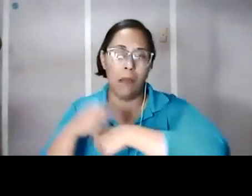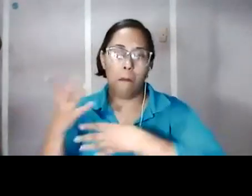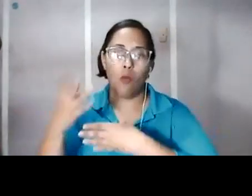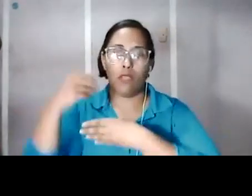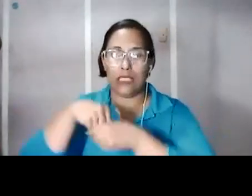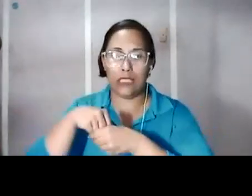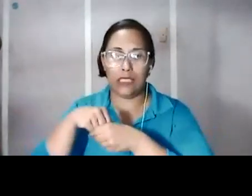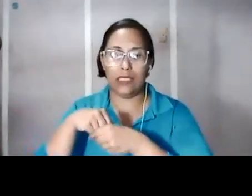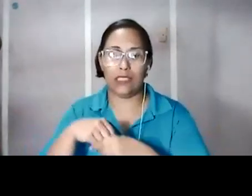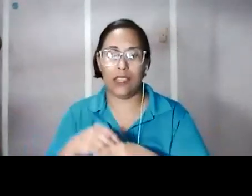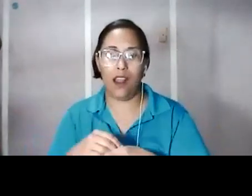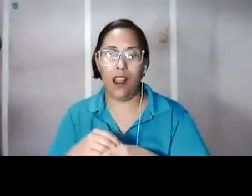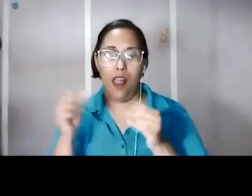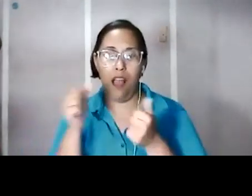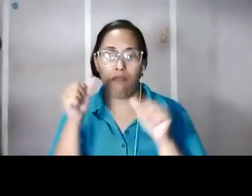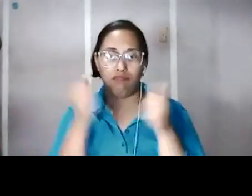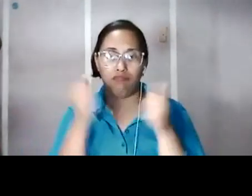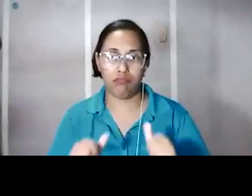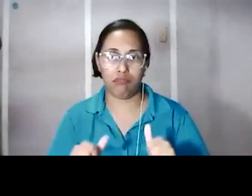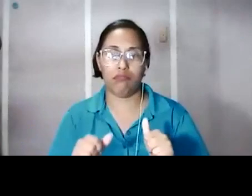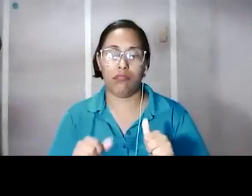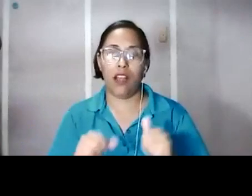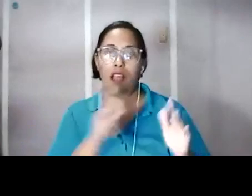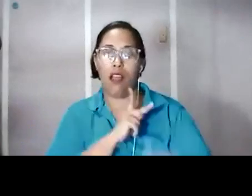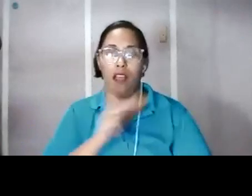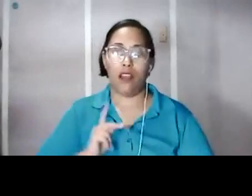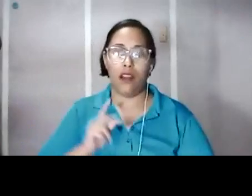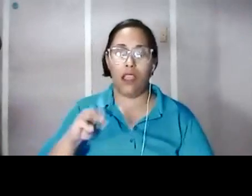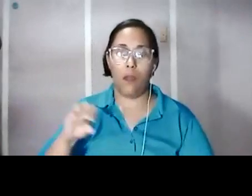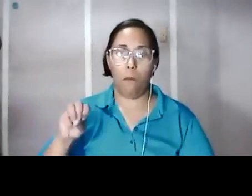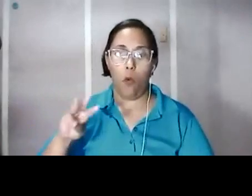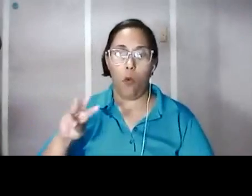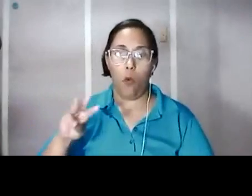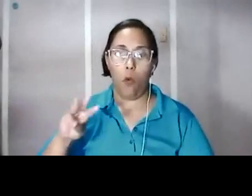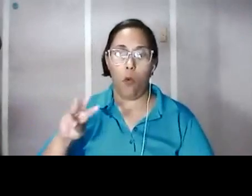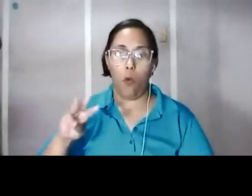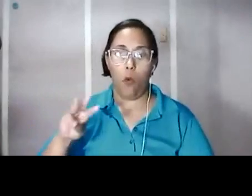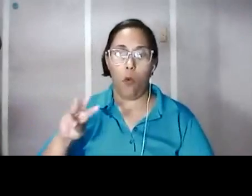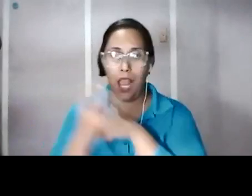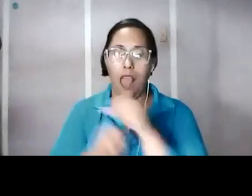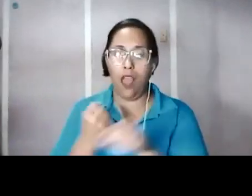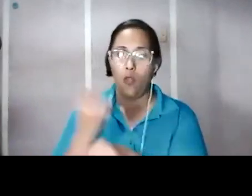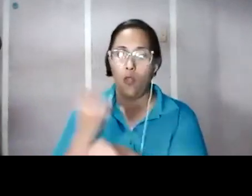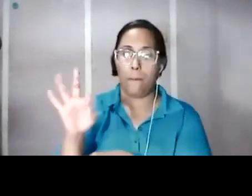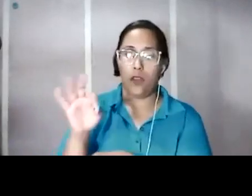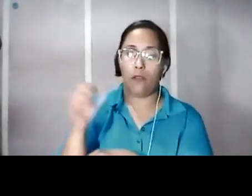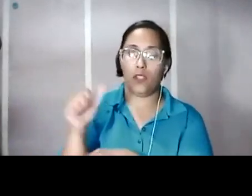del Rey Momo al carnaval. Bueno, en el caso de la década de 1910